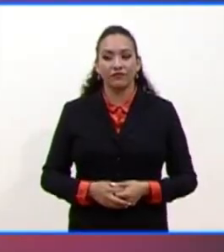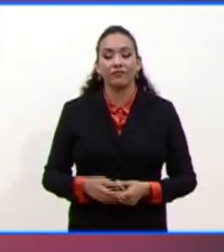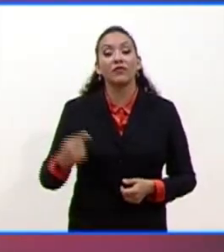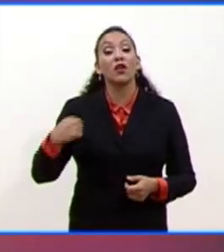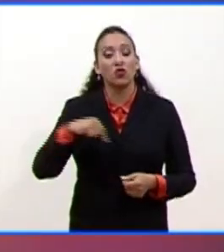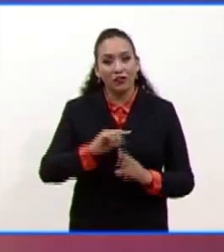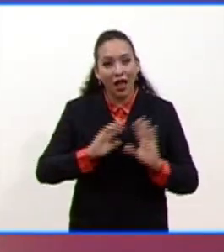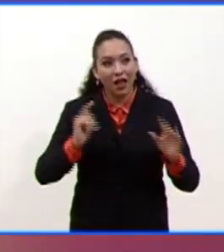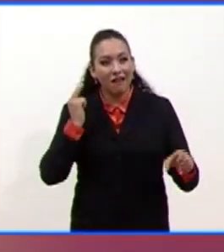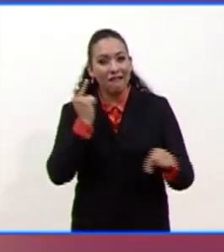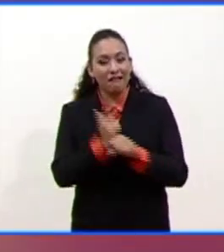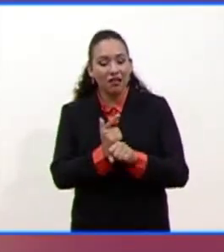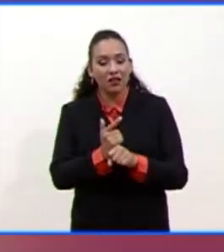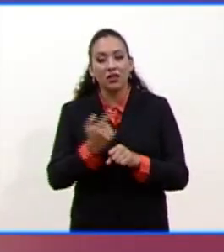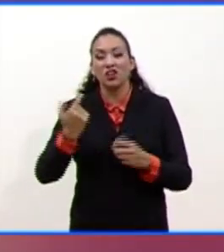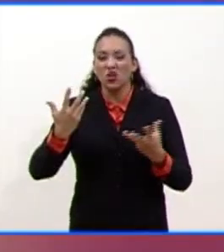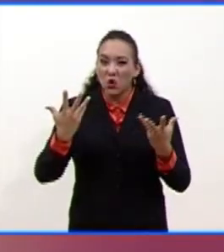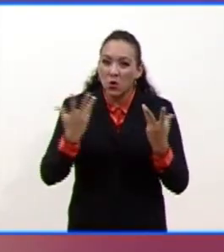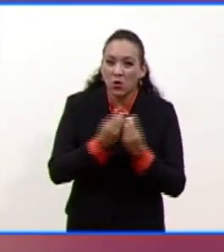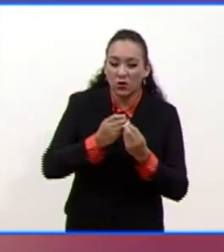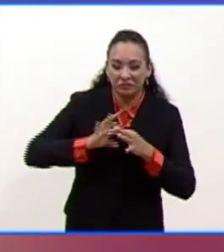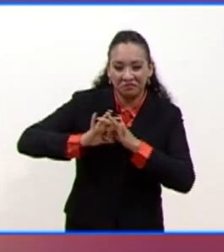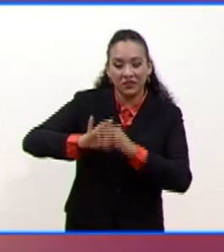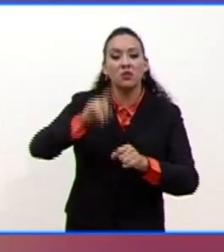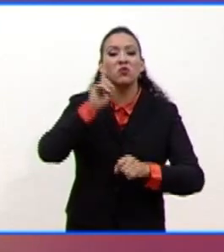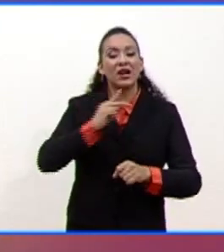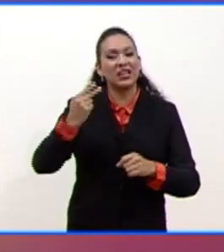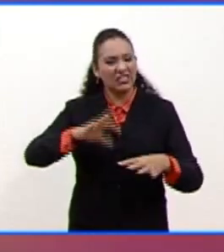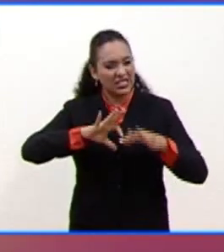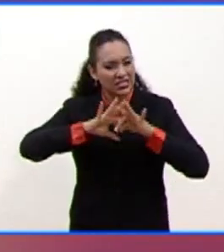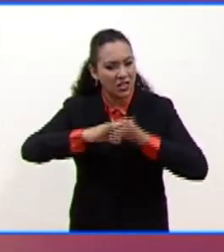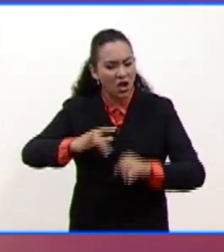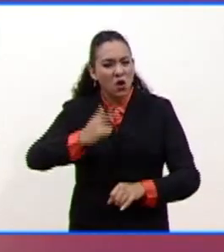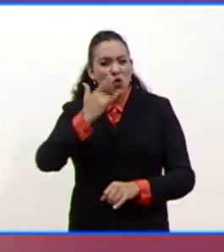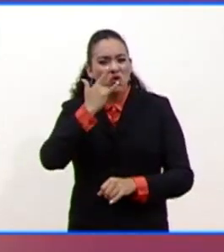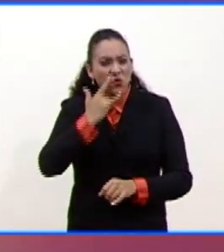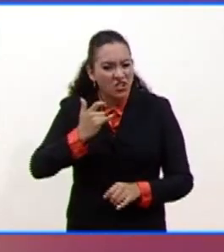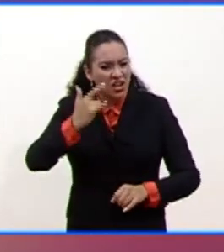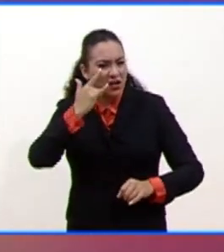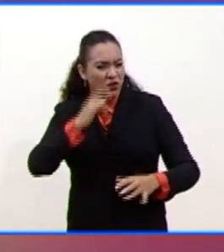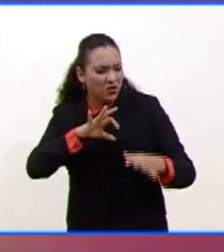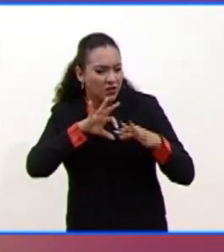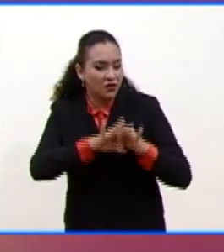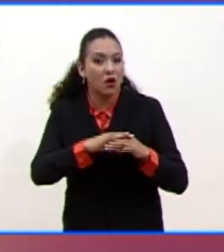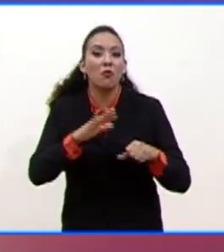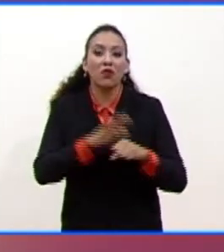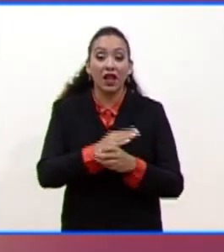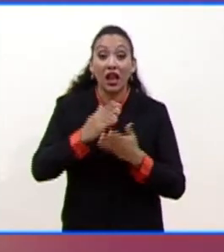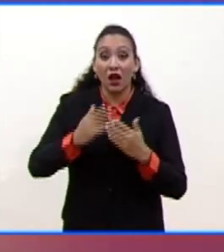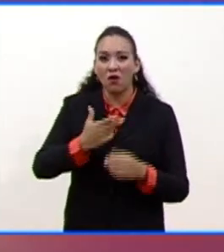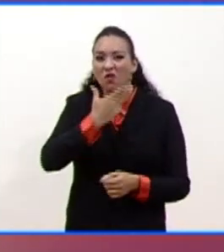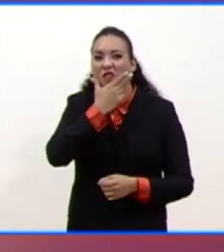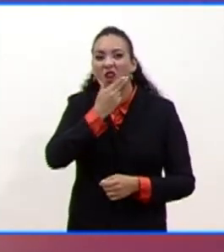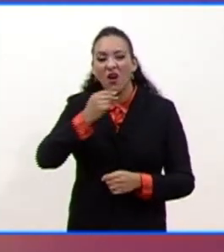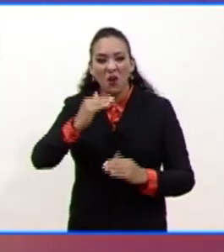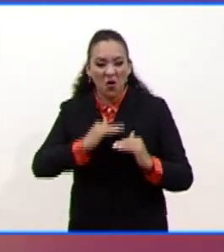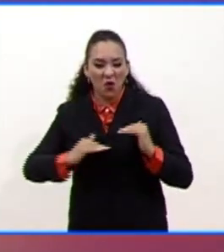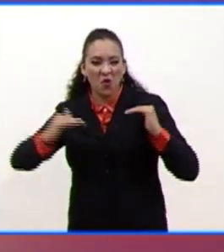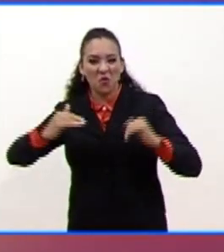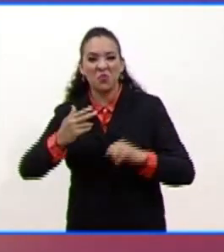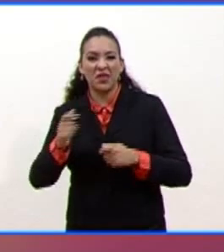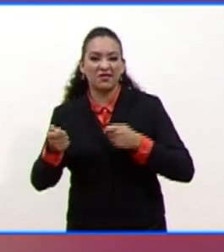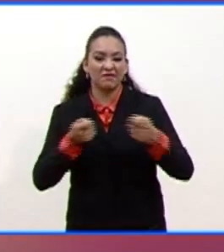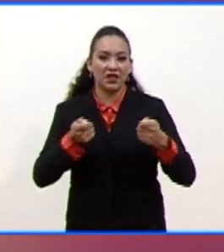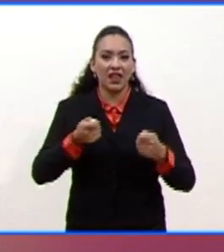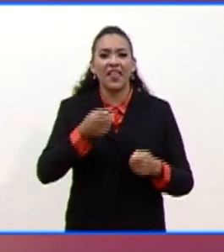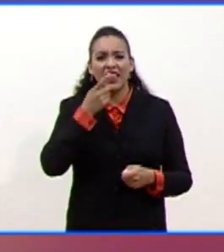Entendimos juntas que teníamos que luchar para salvarnos a nosotras mismas ante un algoritmo patriarcal que ve nuestros cuerpos como objetos